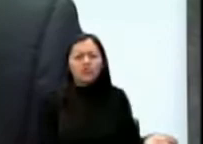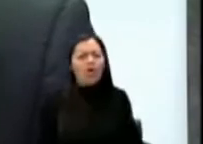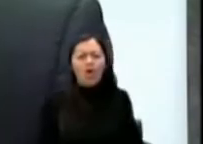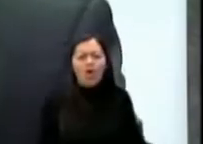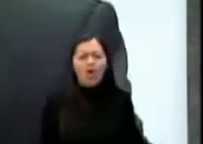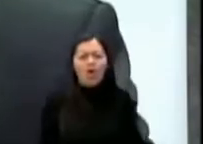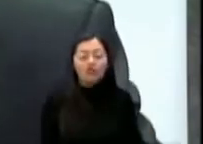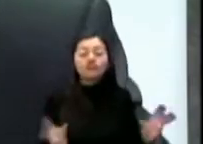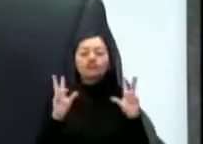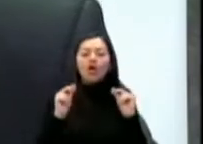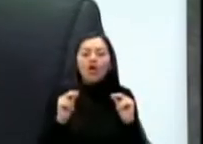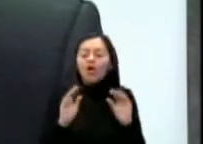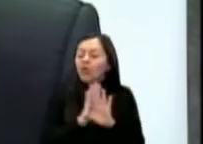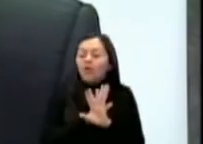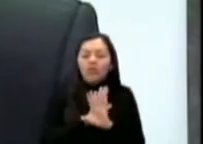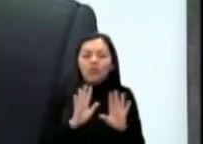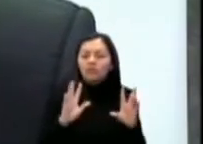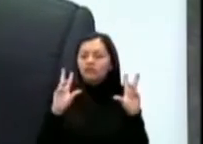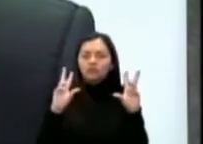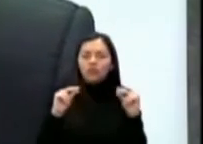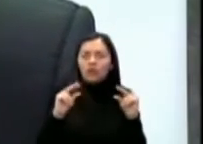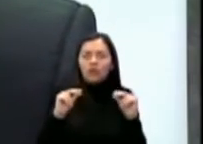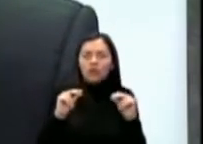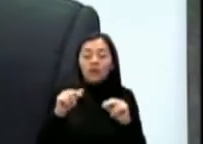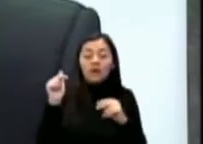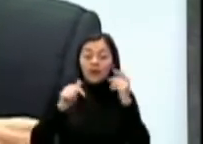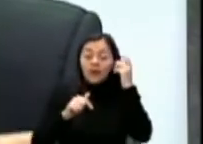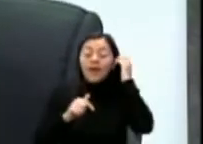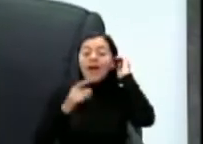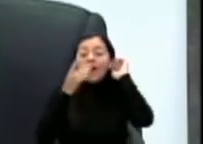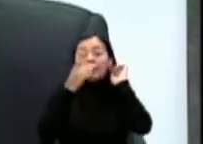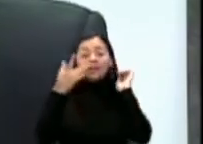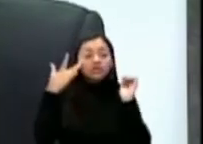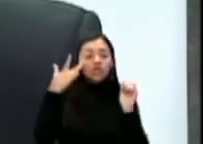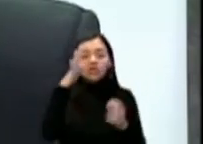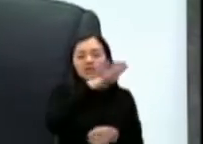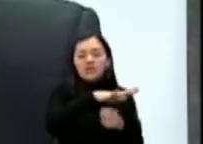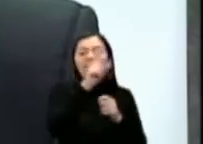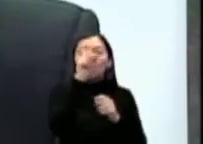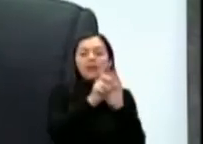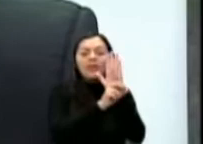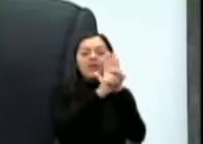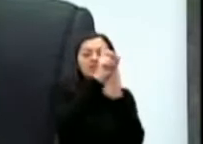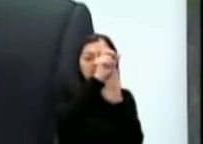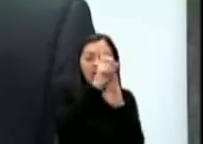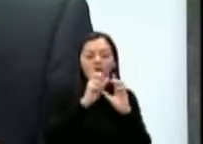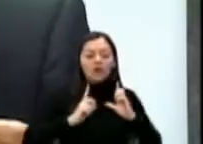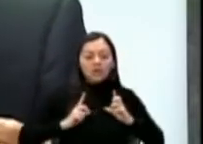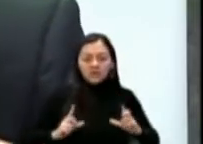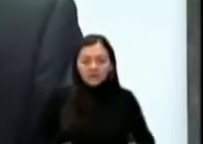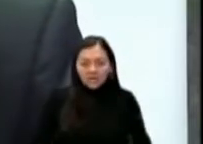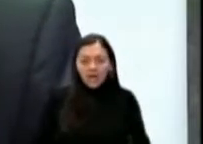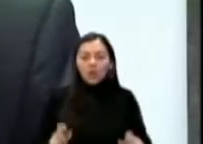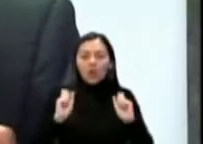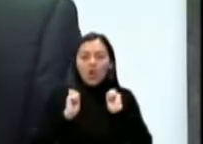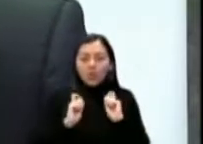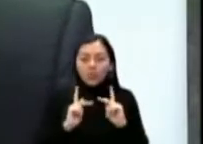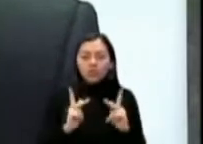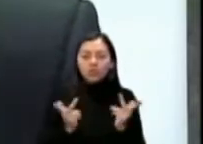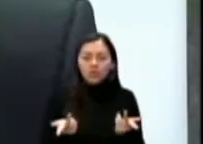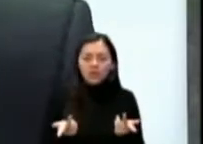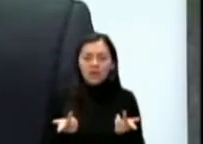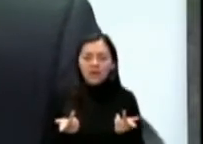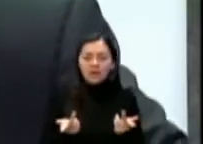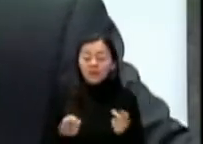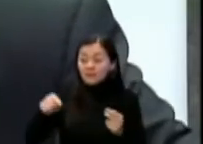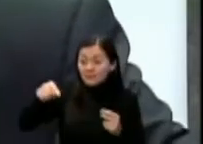eso no queremos para nuestro pueblo amazónico queremos desarrollo salud oportunidades porque los hijos de esta